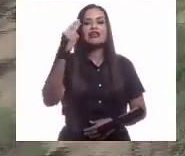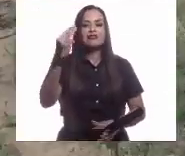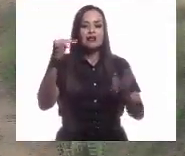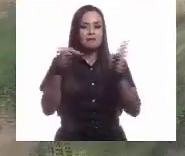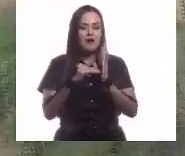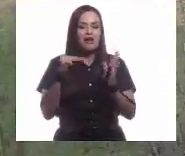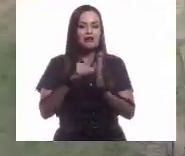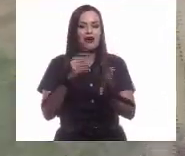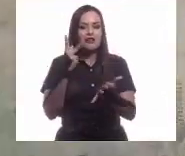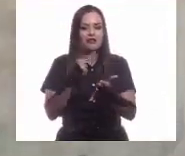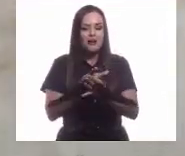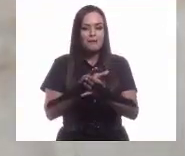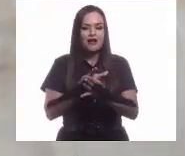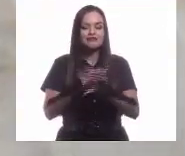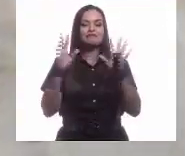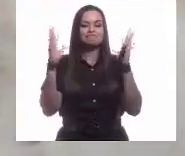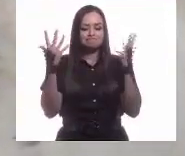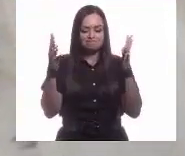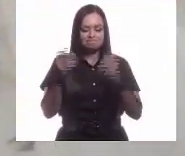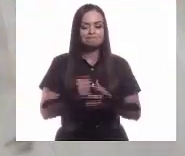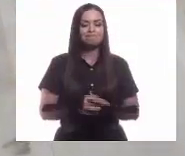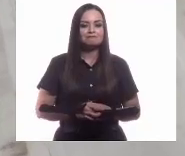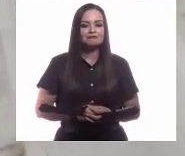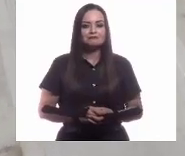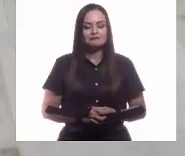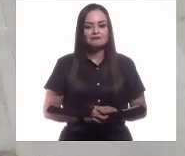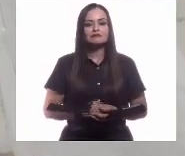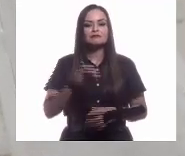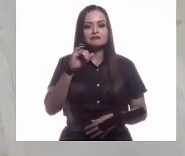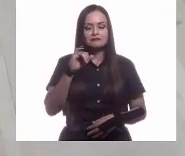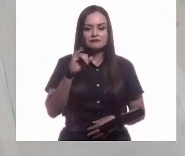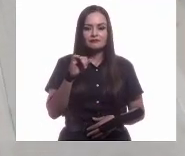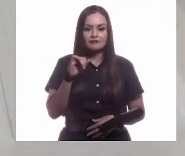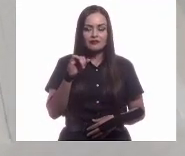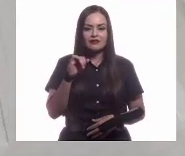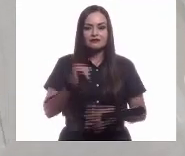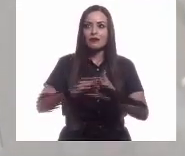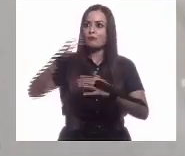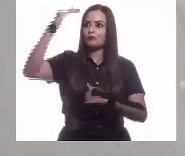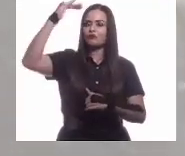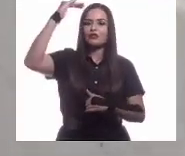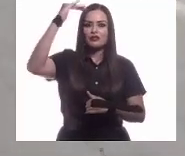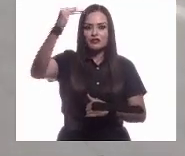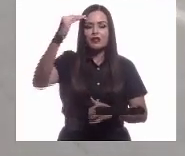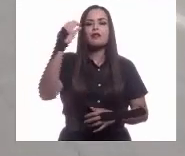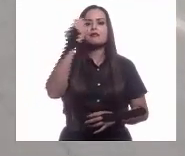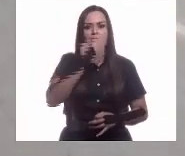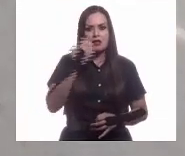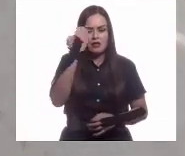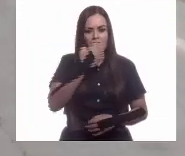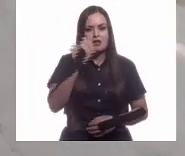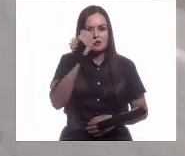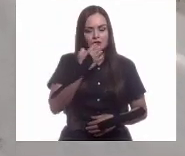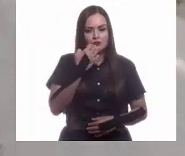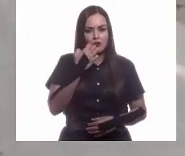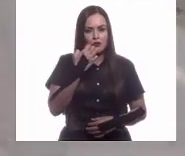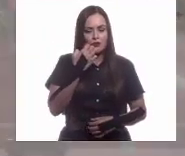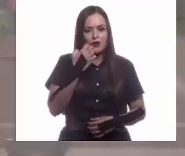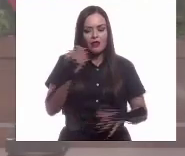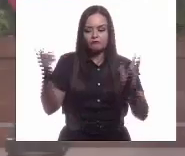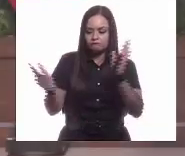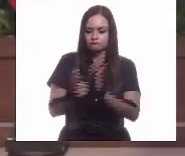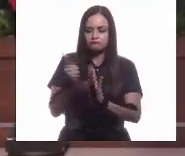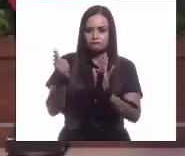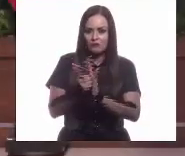de pesos. Así, una de cada cuatro techumbres de escuelas públicas se han construido